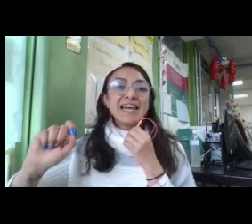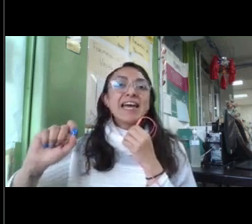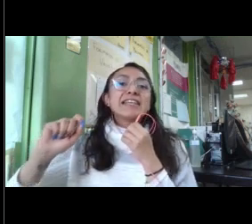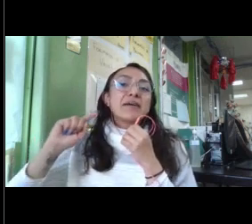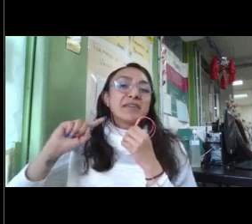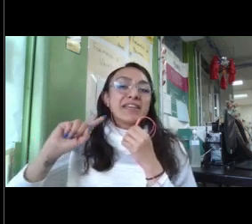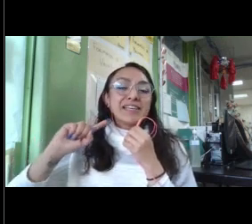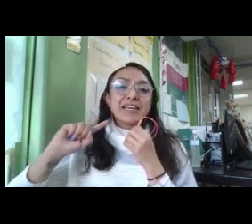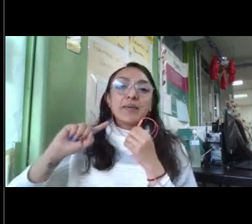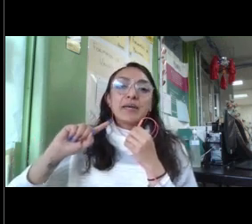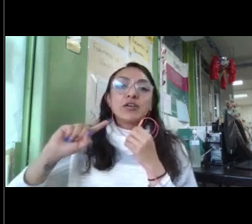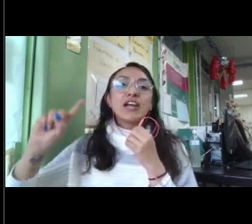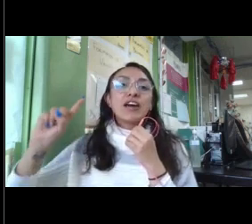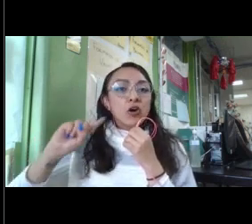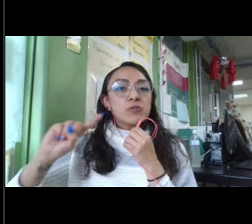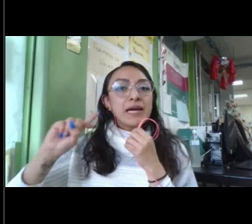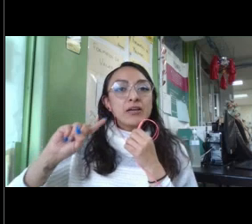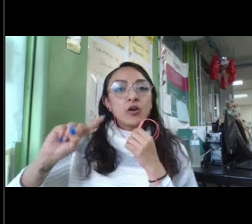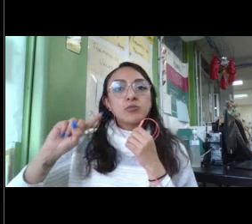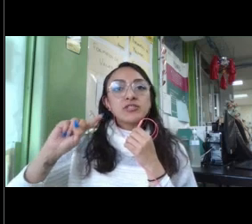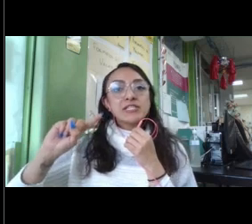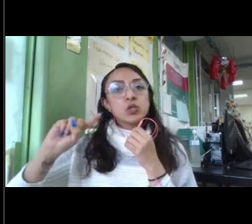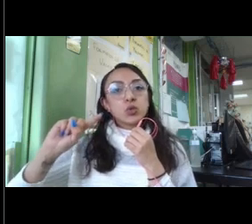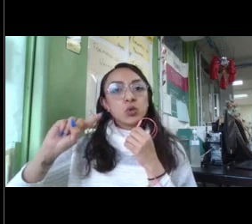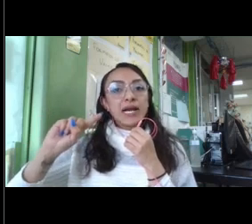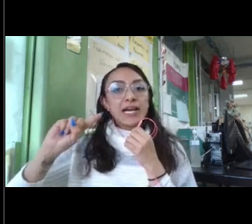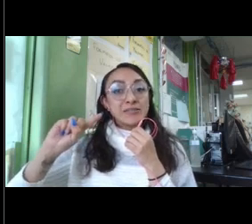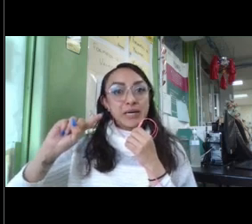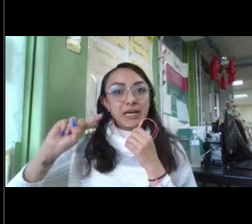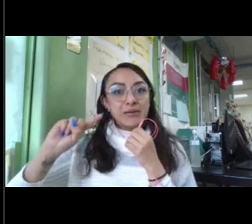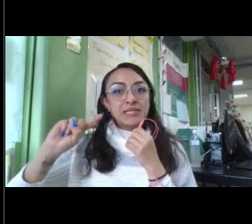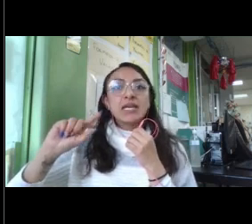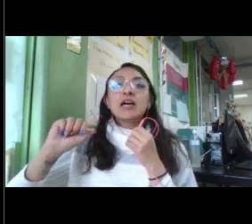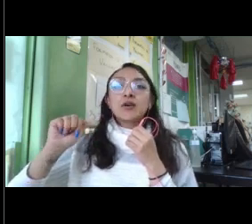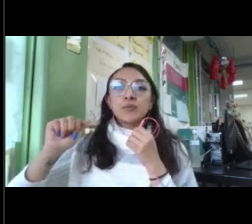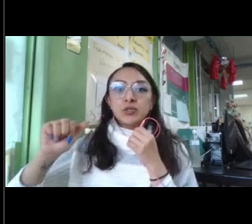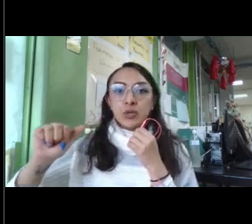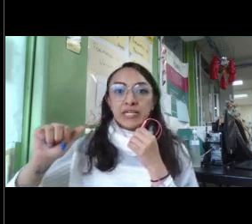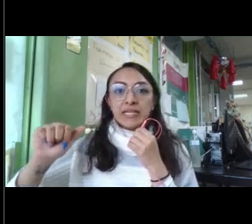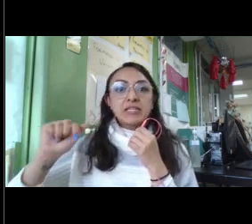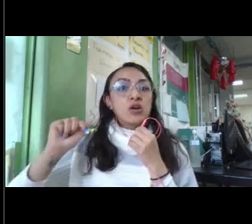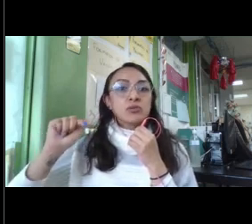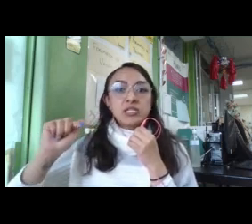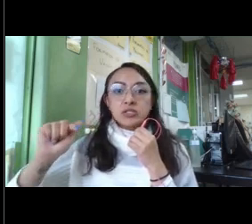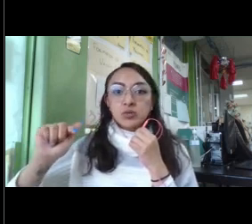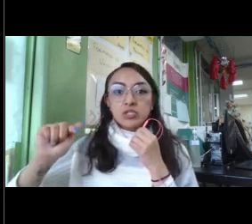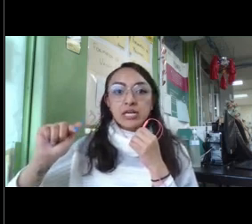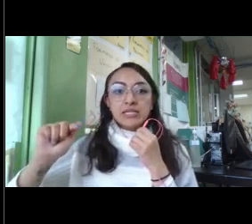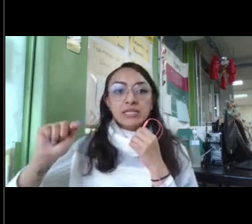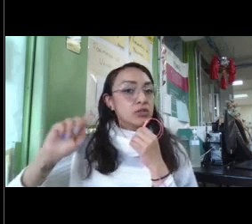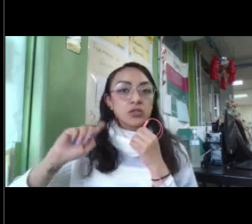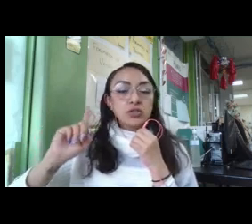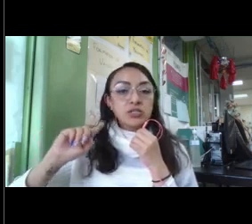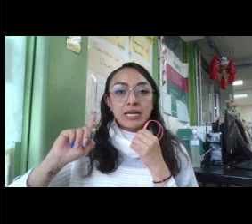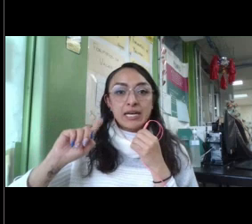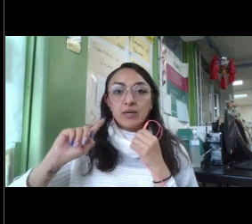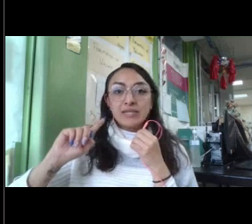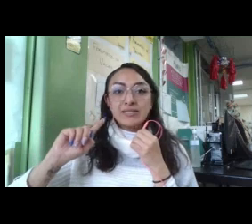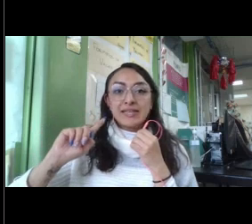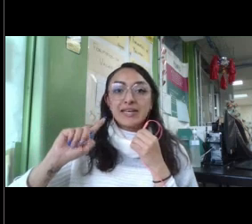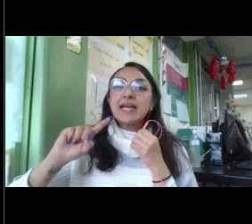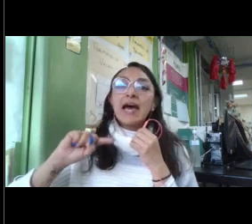sintaxis también tiene que ver con la forma en cómo se estructuran las palabras, cómo suenan, cómo se escuchan, y nosotros